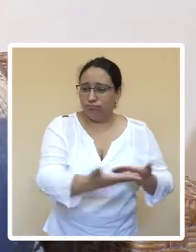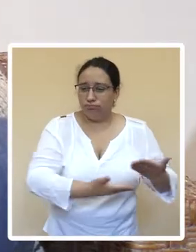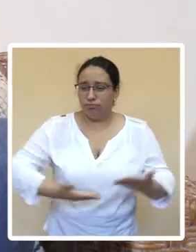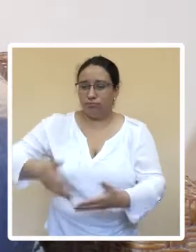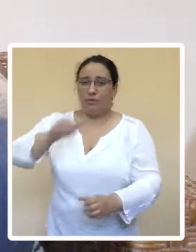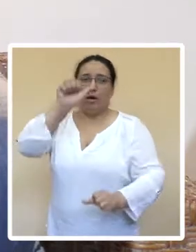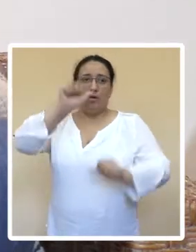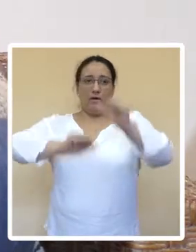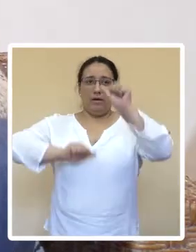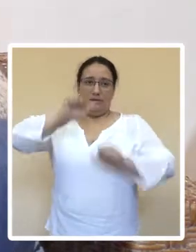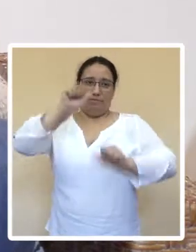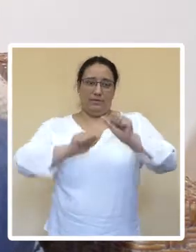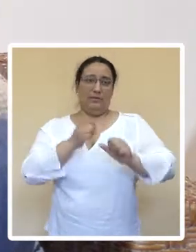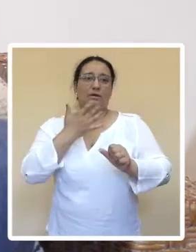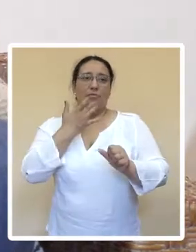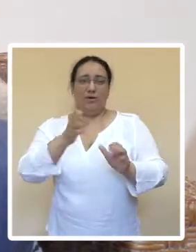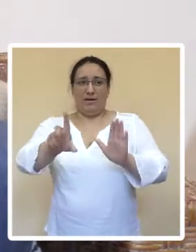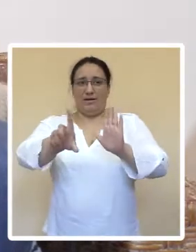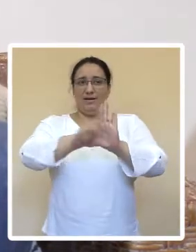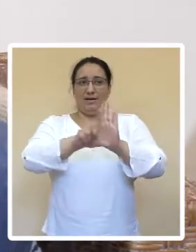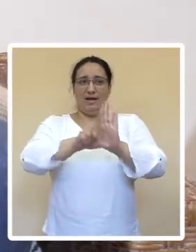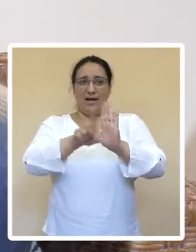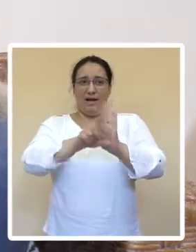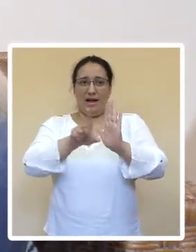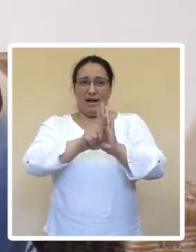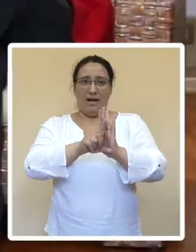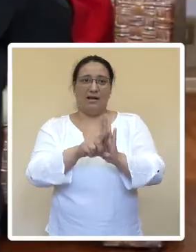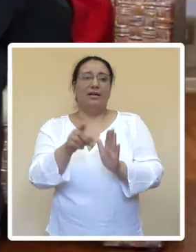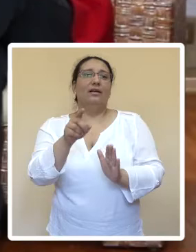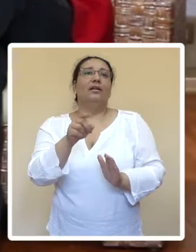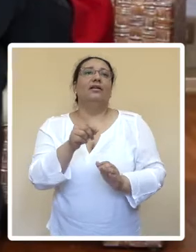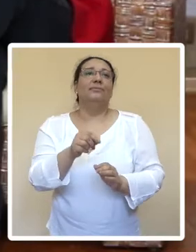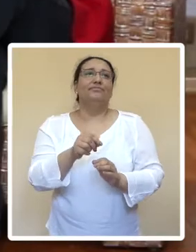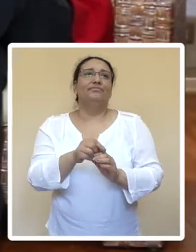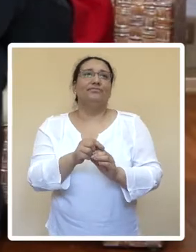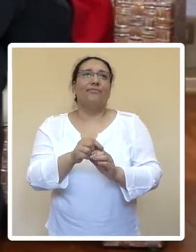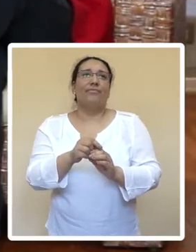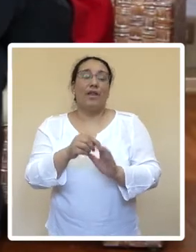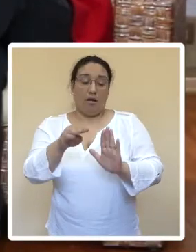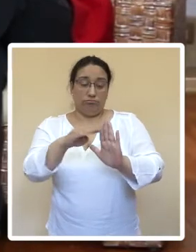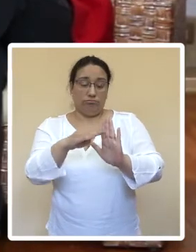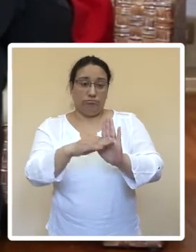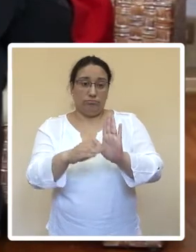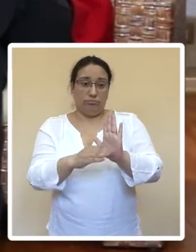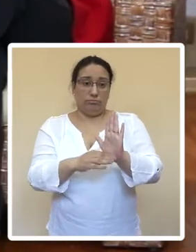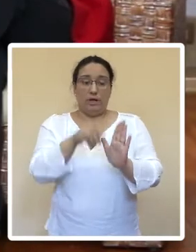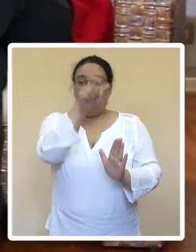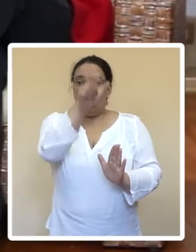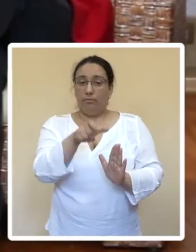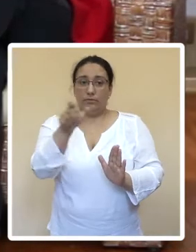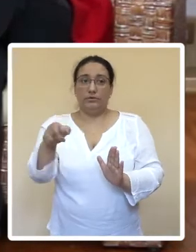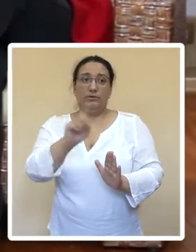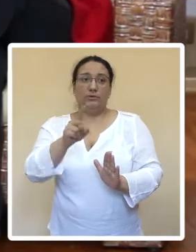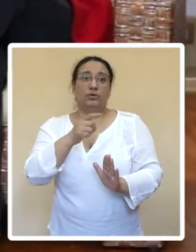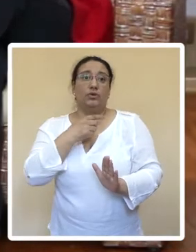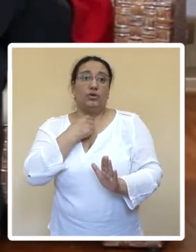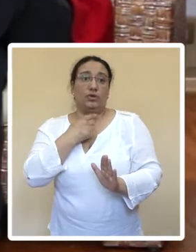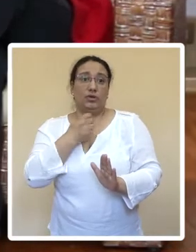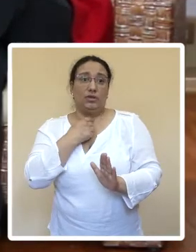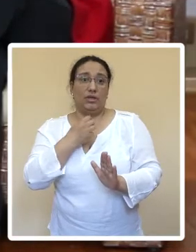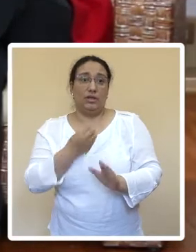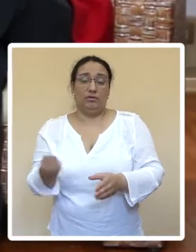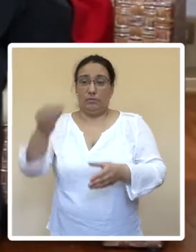que también la ley favorece que aquellas empresas que no quieran tener dotación del 1% sobre los 200